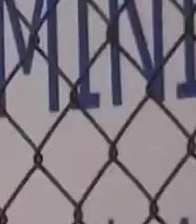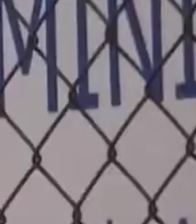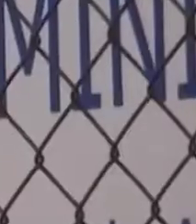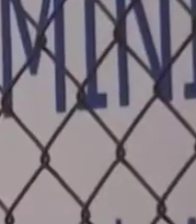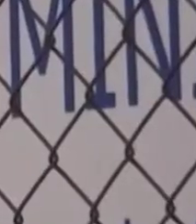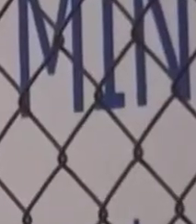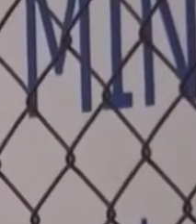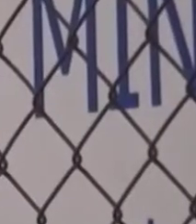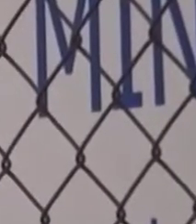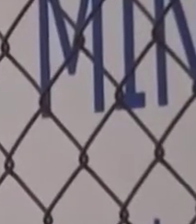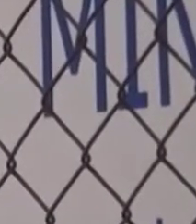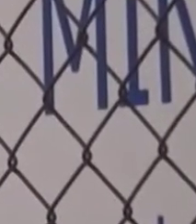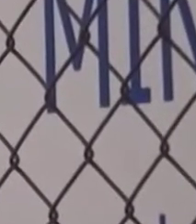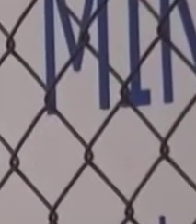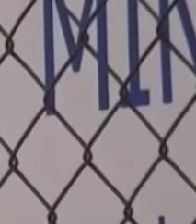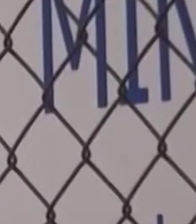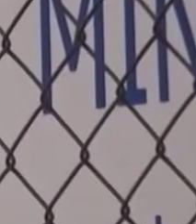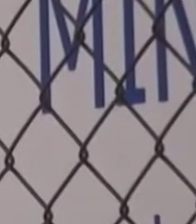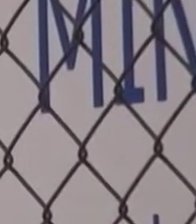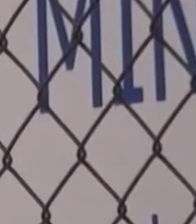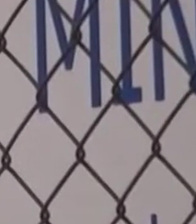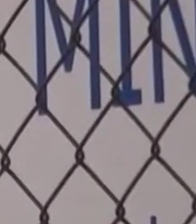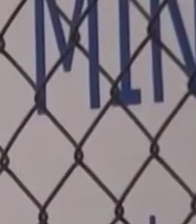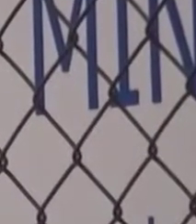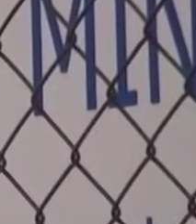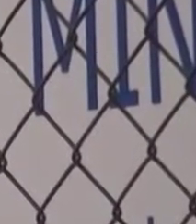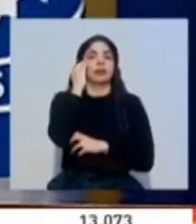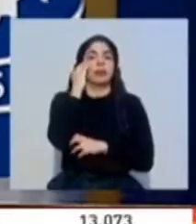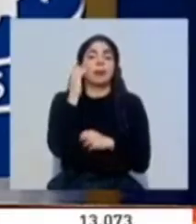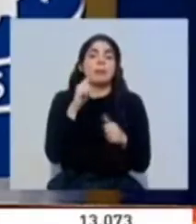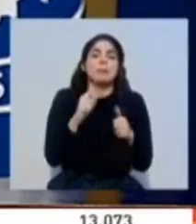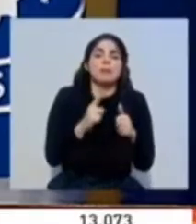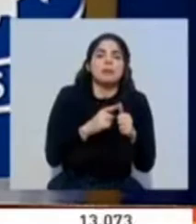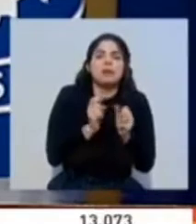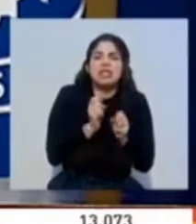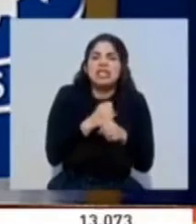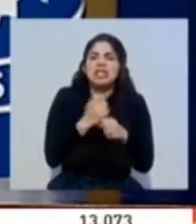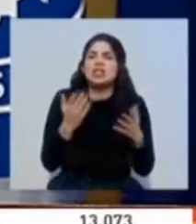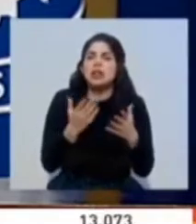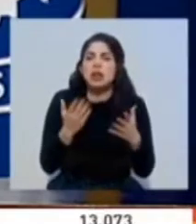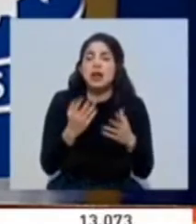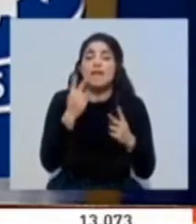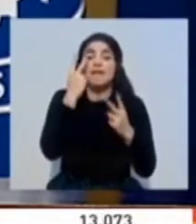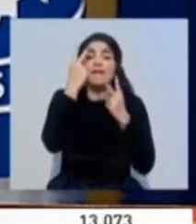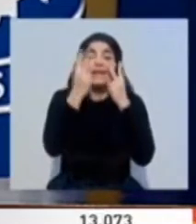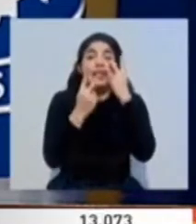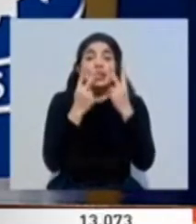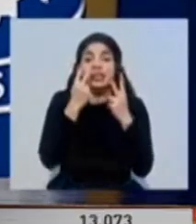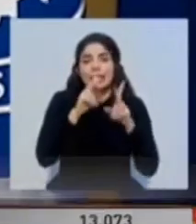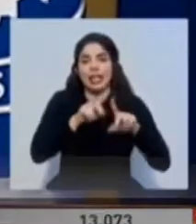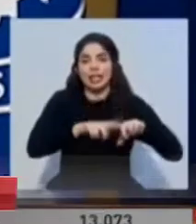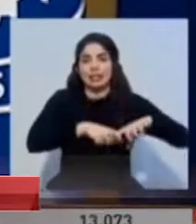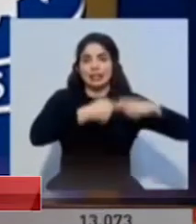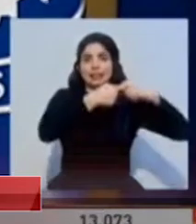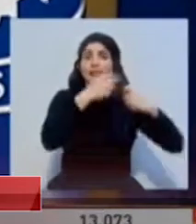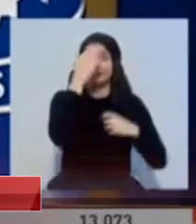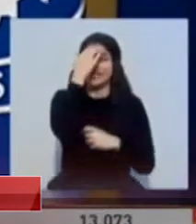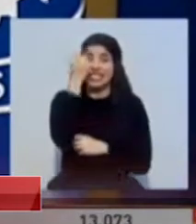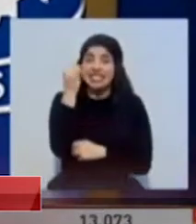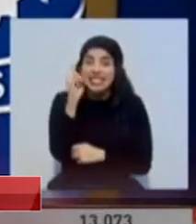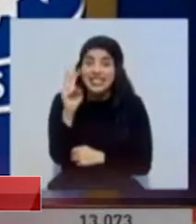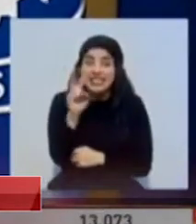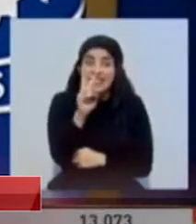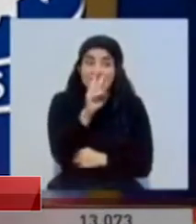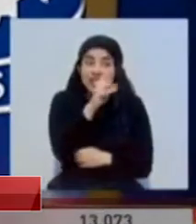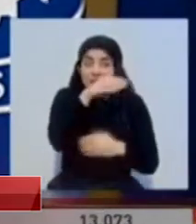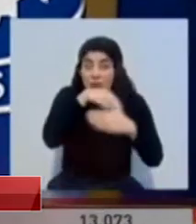La jerarca manifestó que se mantienen las visitas suspendidas a los centros. Lo primero que hicimos fue suspender la visita porque sabíamos que si el virus entraba al